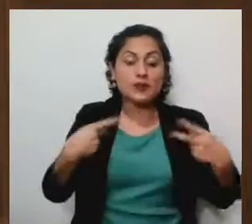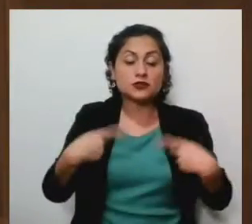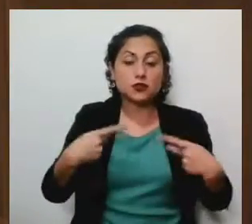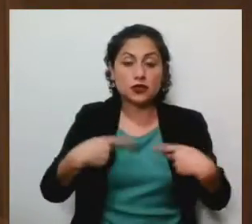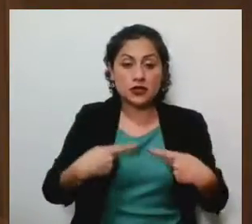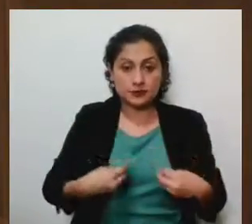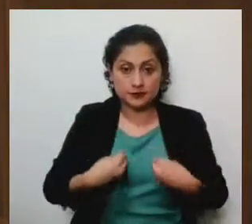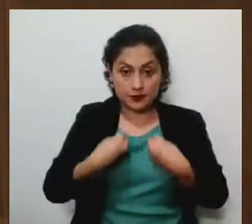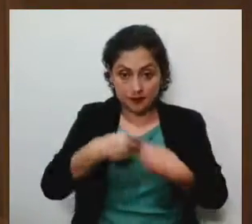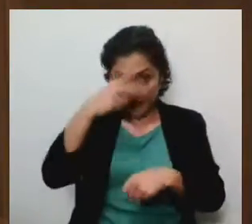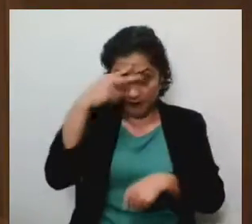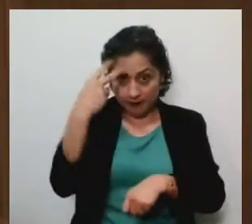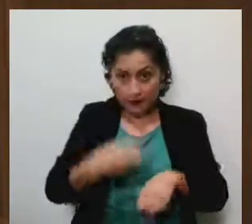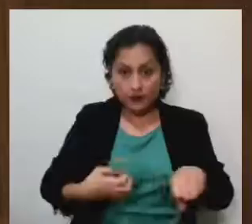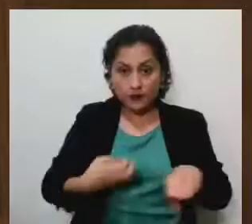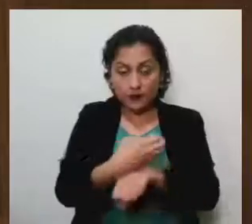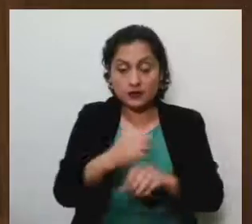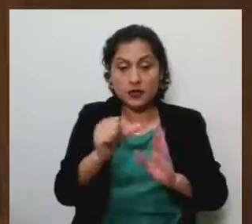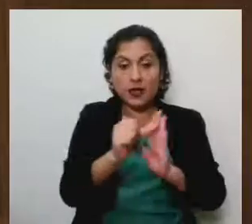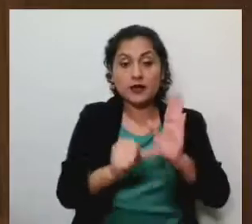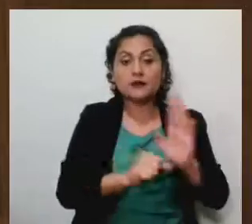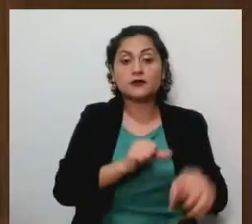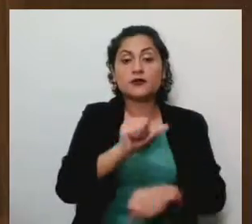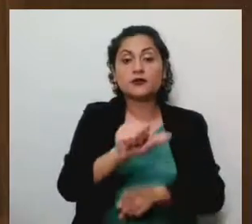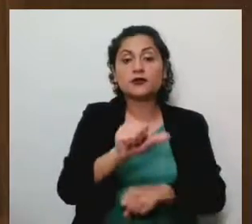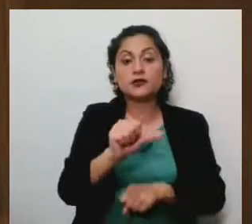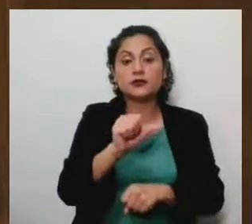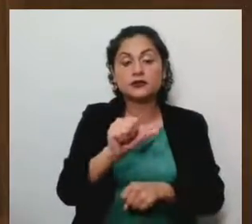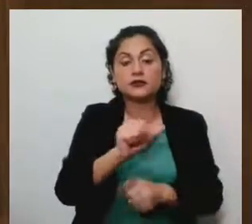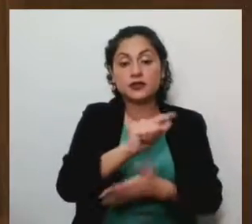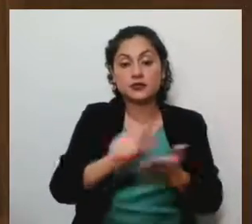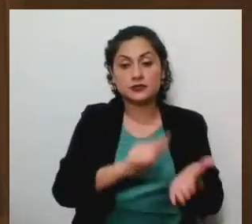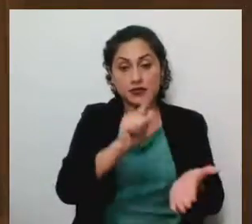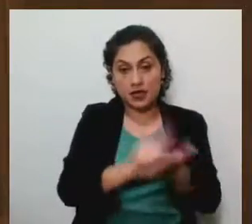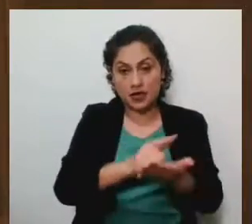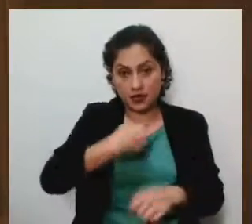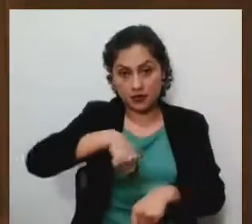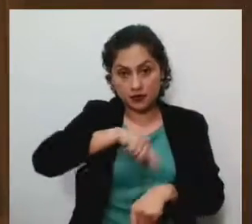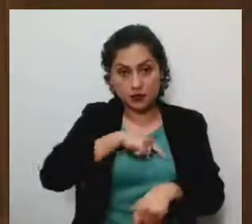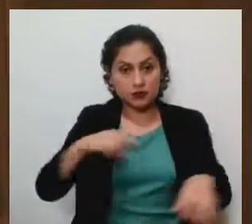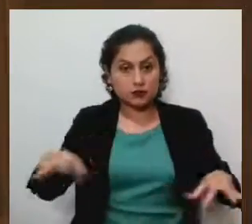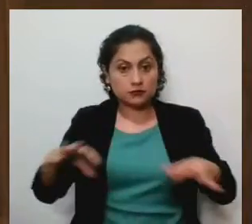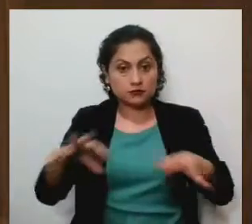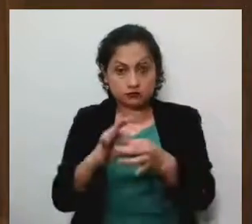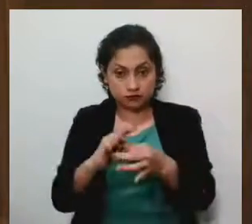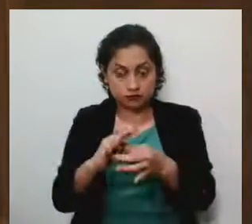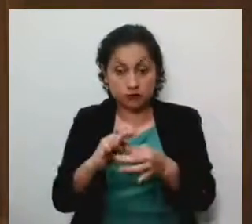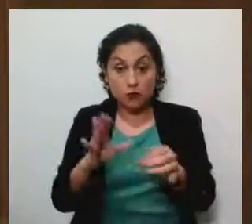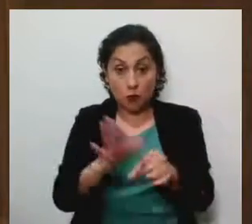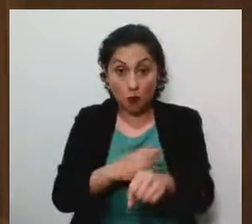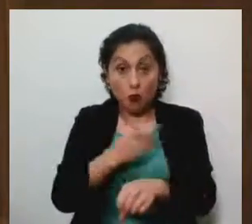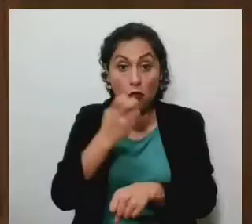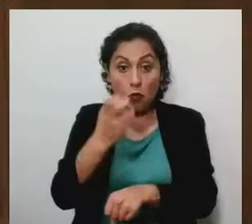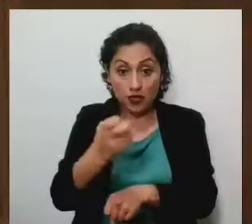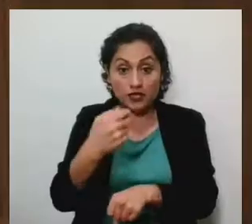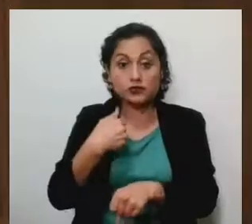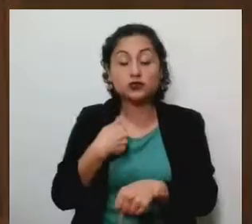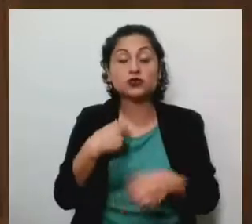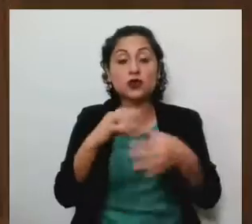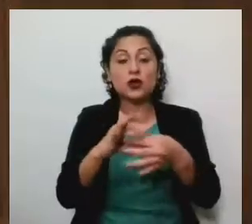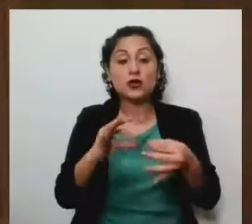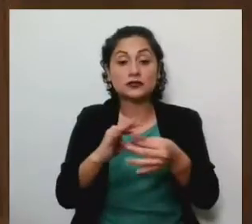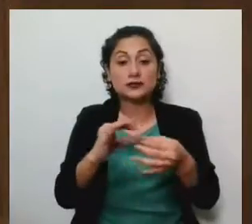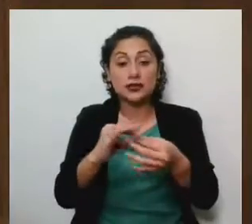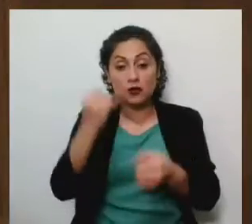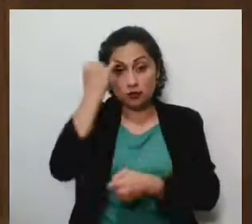el artículo 16 de nuestra ley fundamental. Dicho lo anterior, a continuación se señalan las modificaciones que esta iniciativa propone a